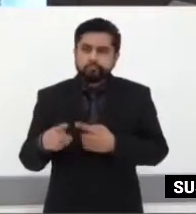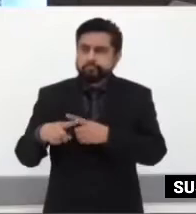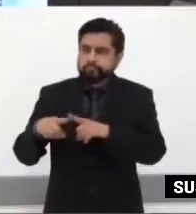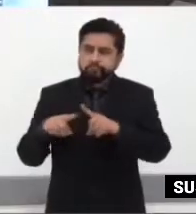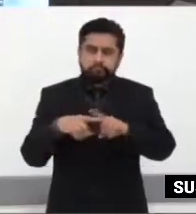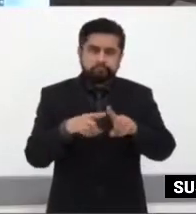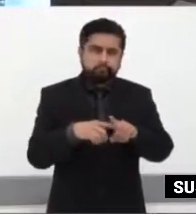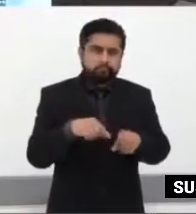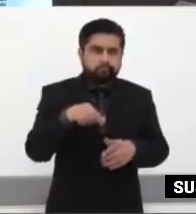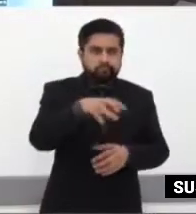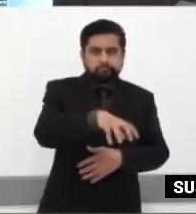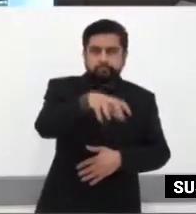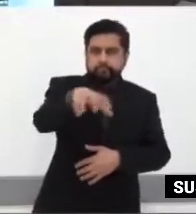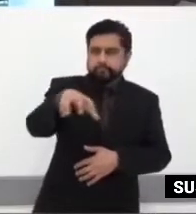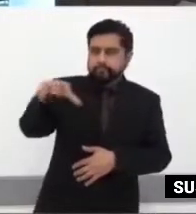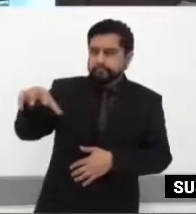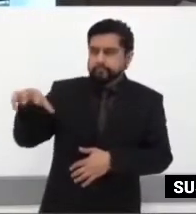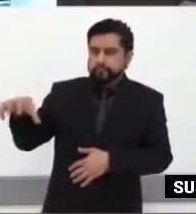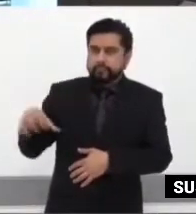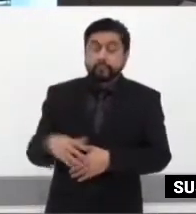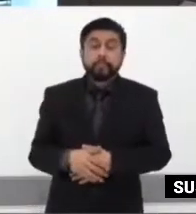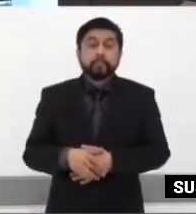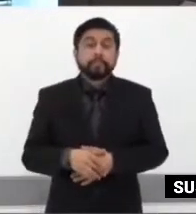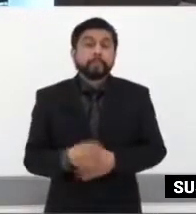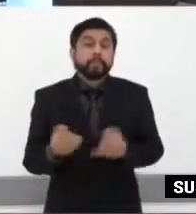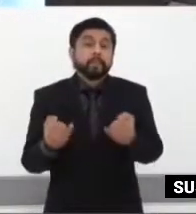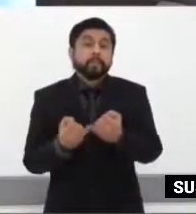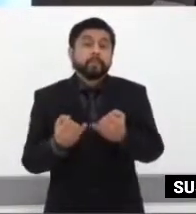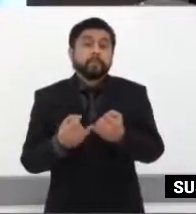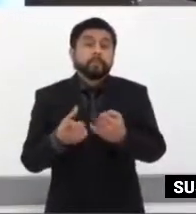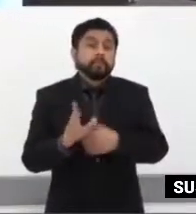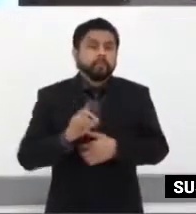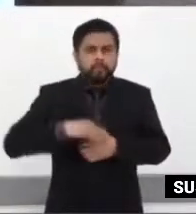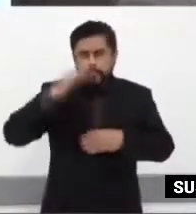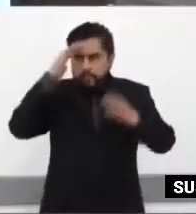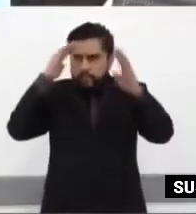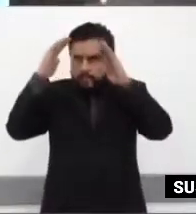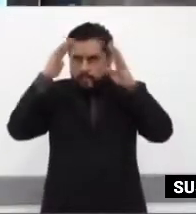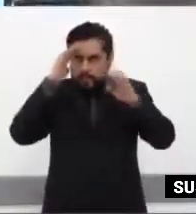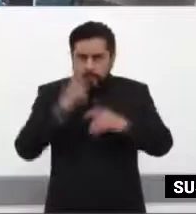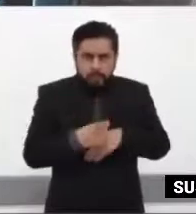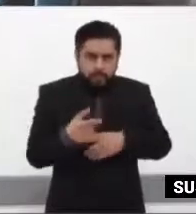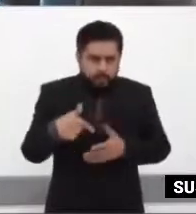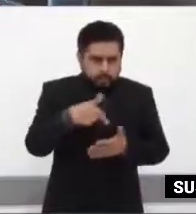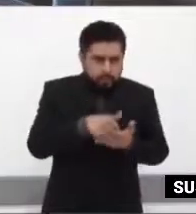Exactamente. Está planeado la colocación de canceles.